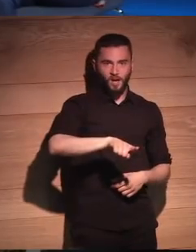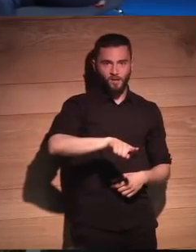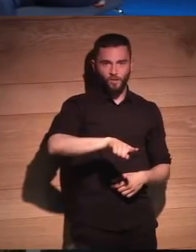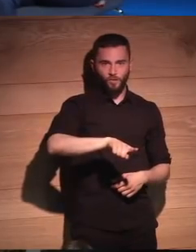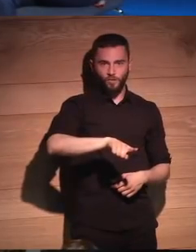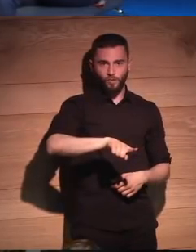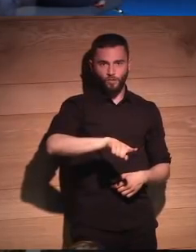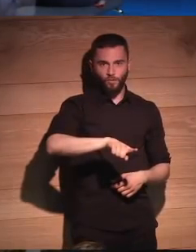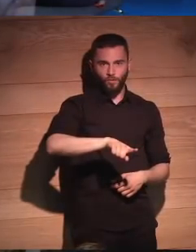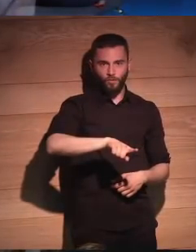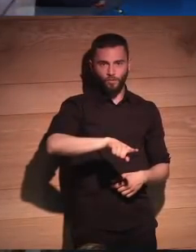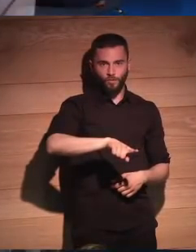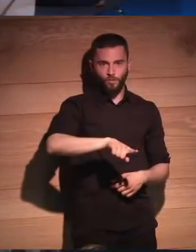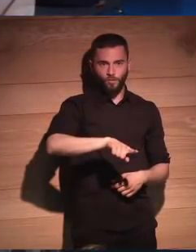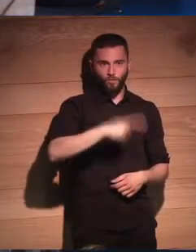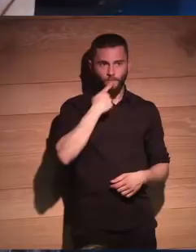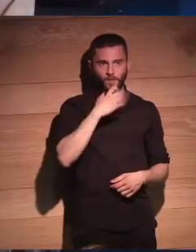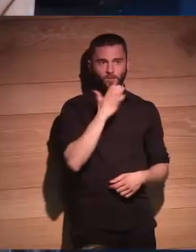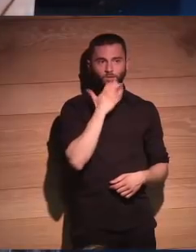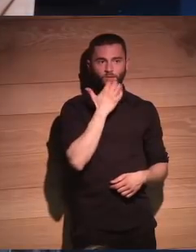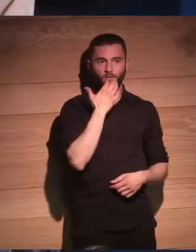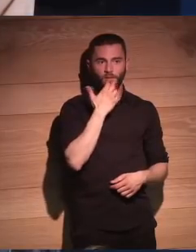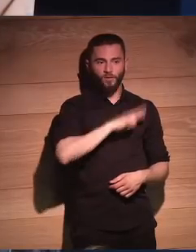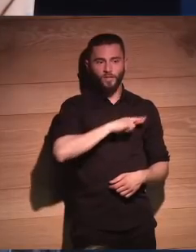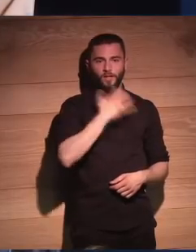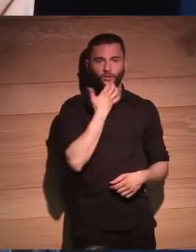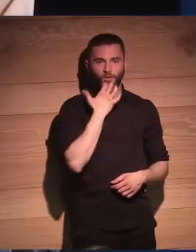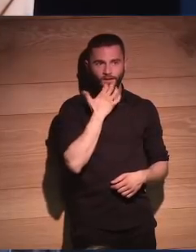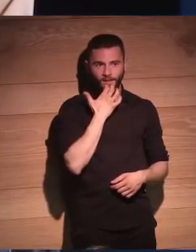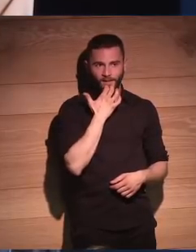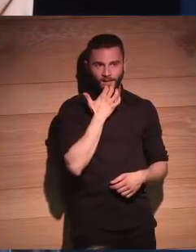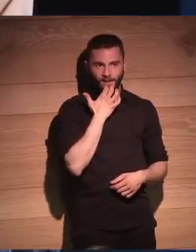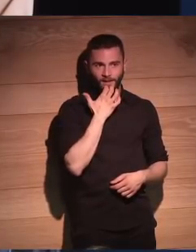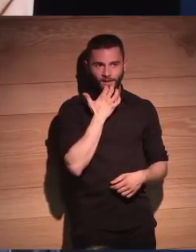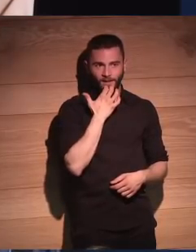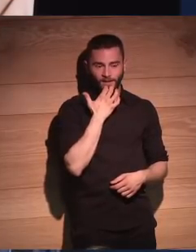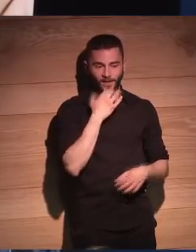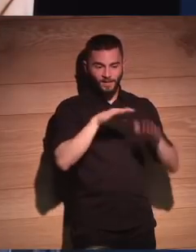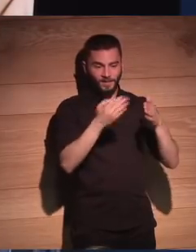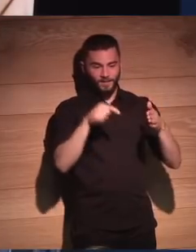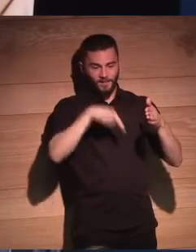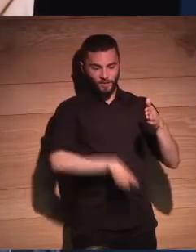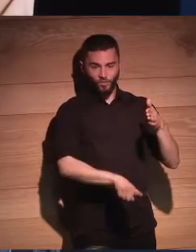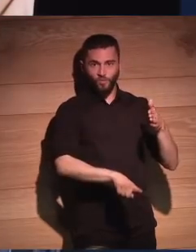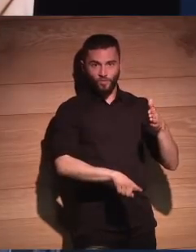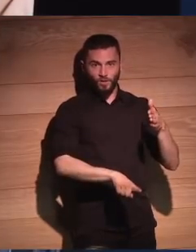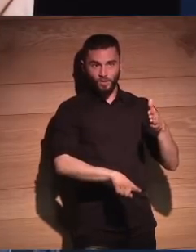incluso, si queréis, a los mitos griegos, incluso hasta la religión griega, donde ese subsuelo, ese